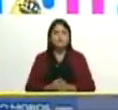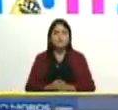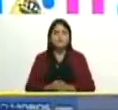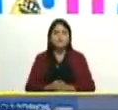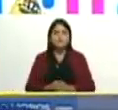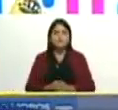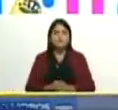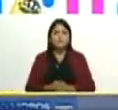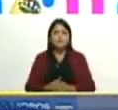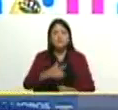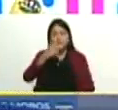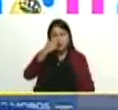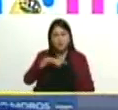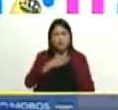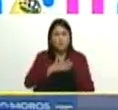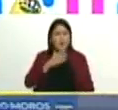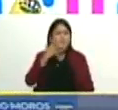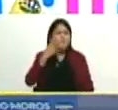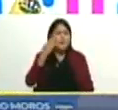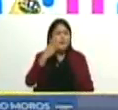de verdad aportar una experiencia